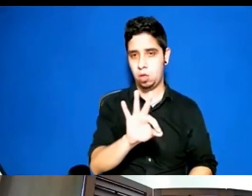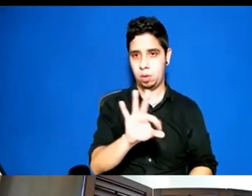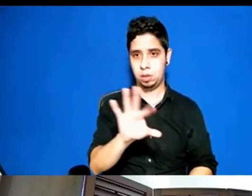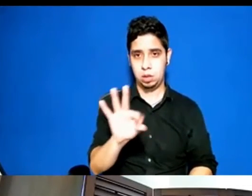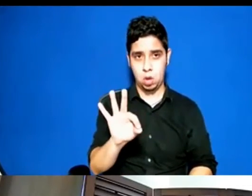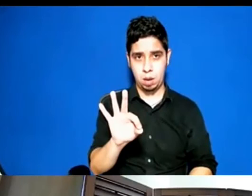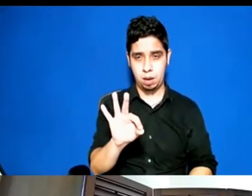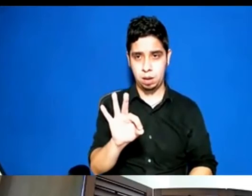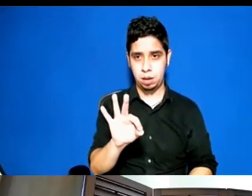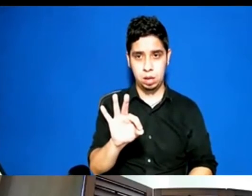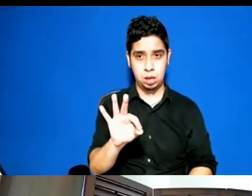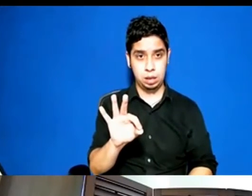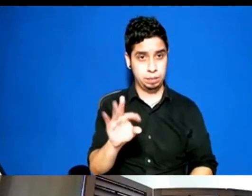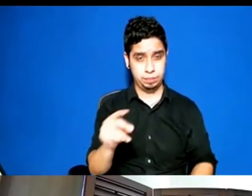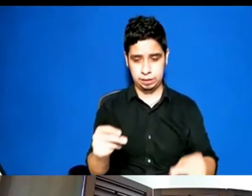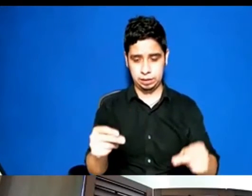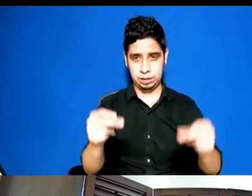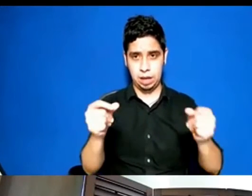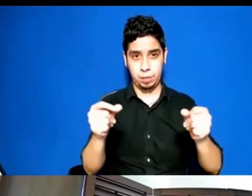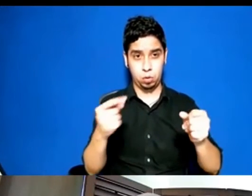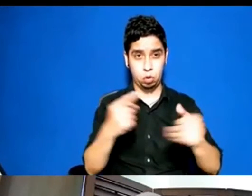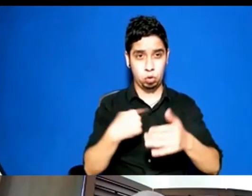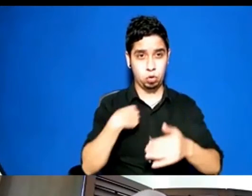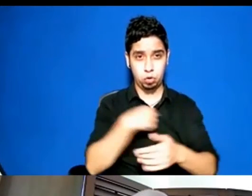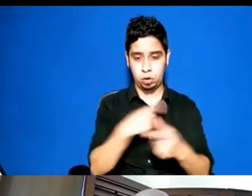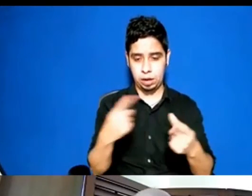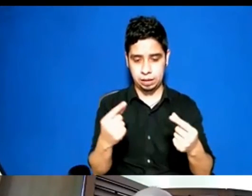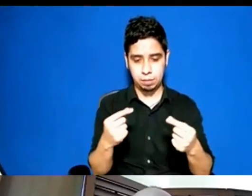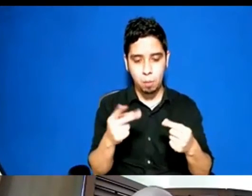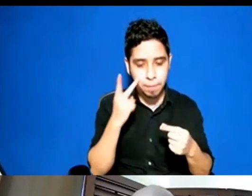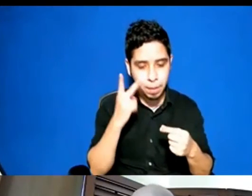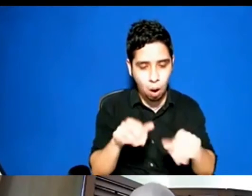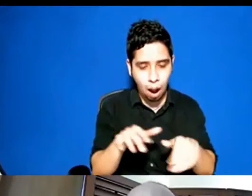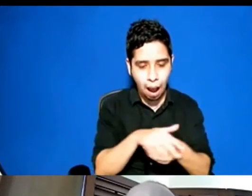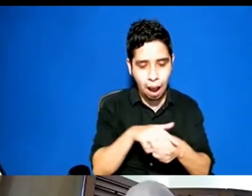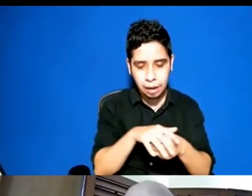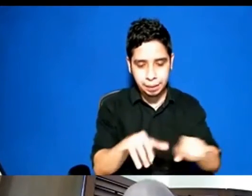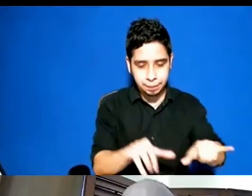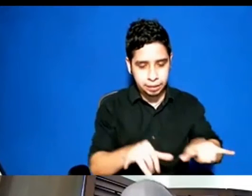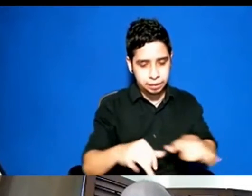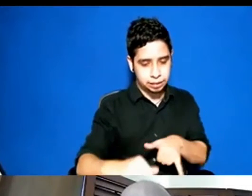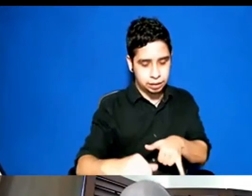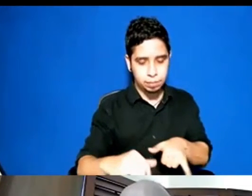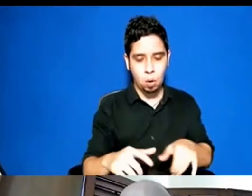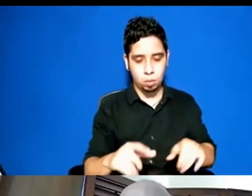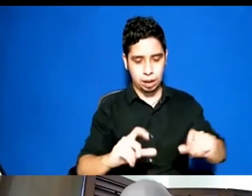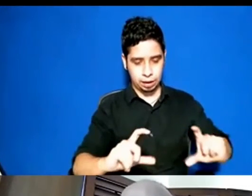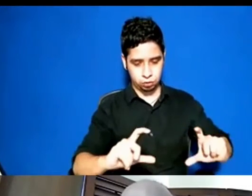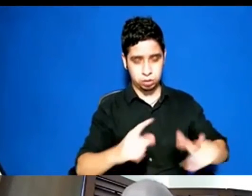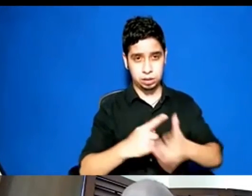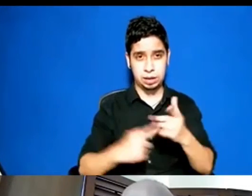nosotros, porque la gente nos llama, medimos el largo, la quilla, el ancho, y le